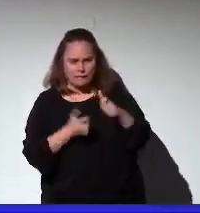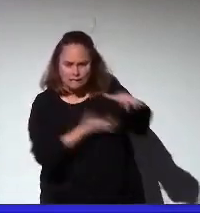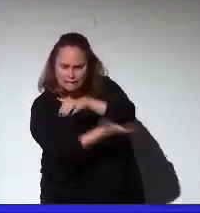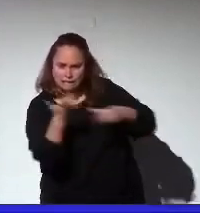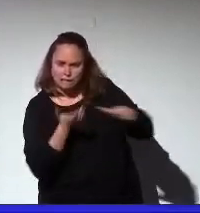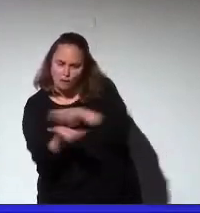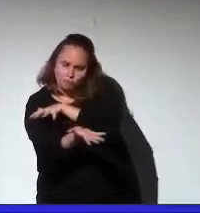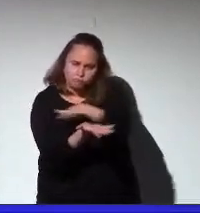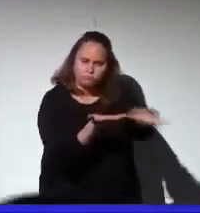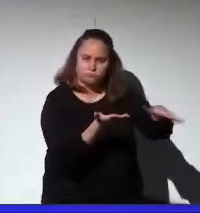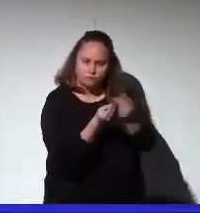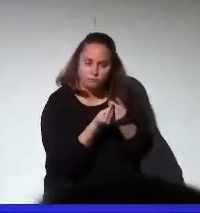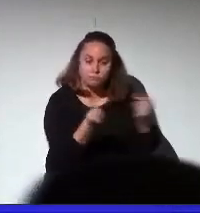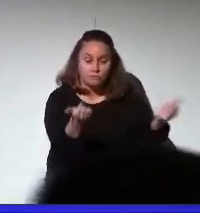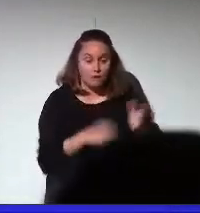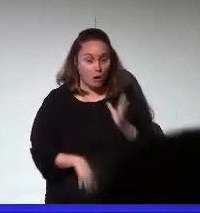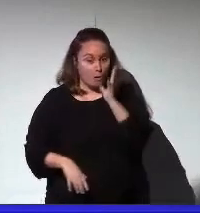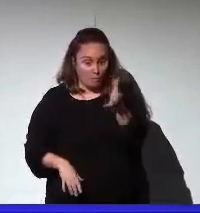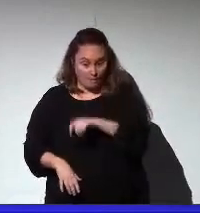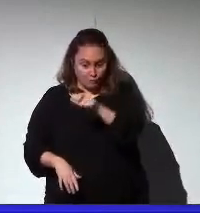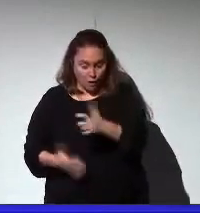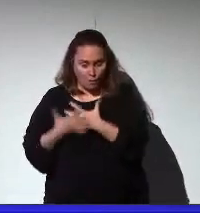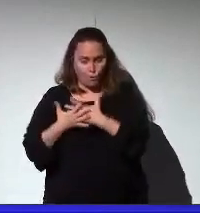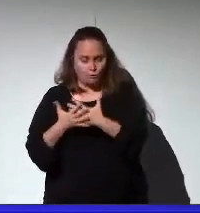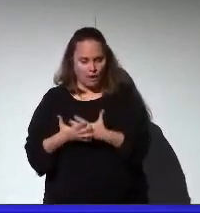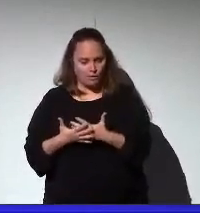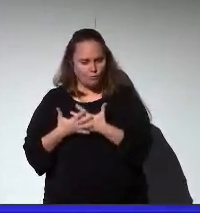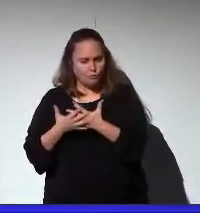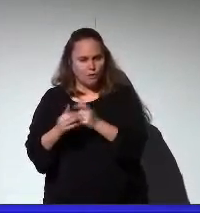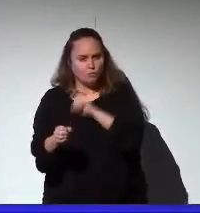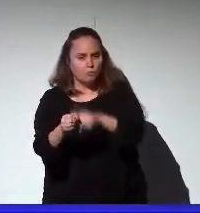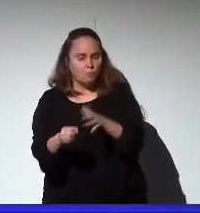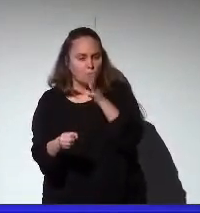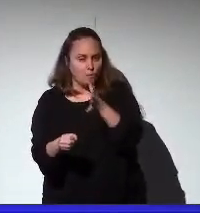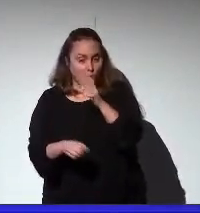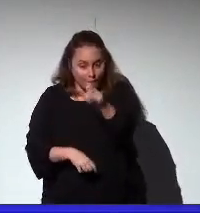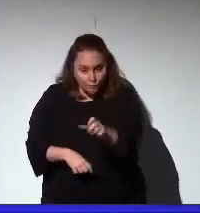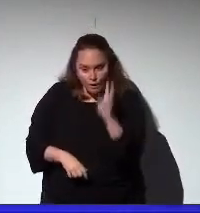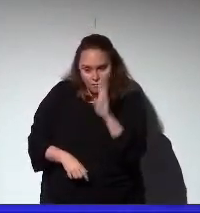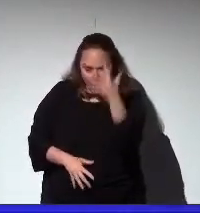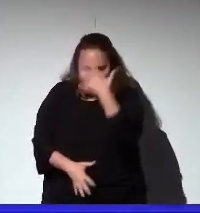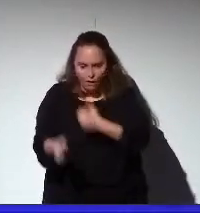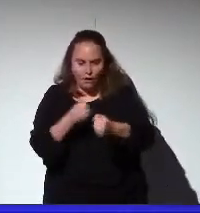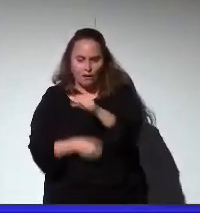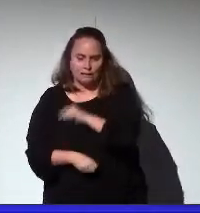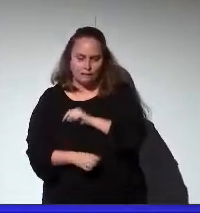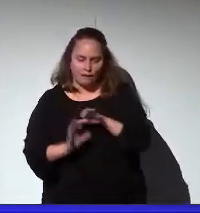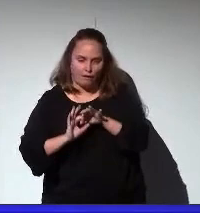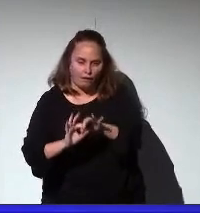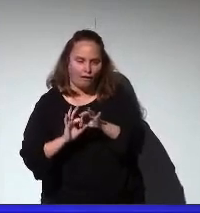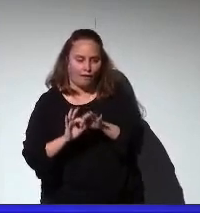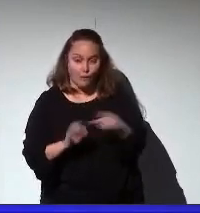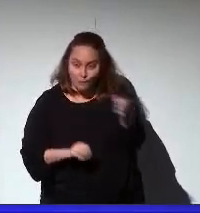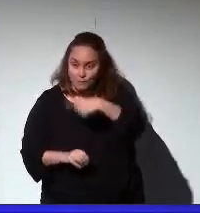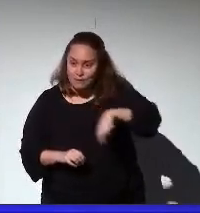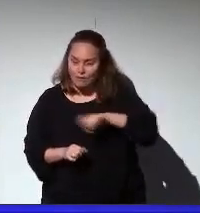voluntaria parte siempre y necesariamente de una empatía hacia la otra persona. Las personas